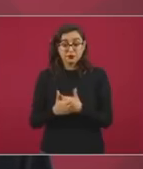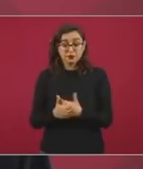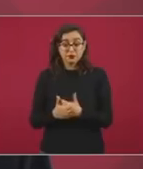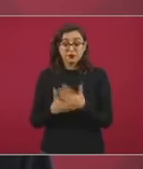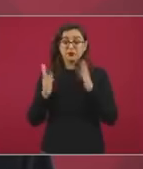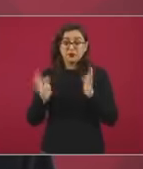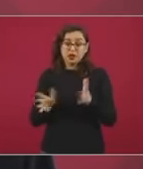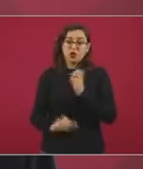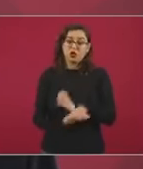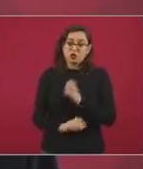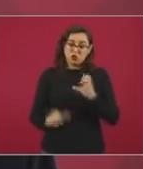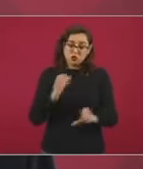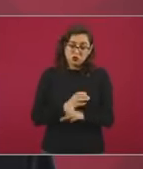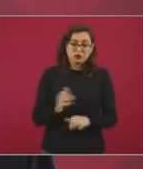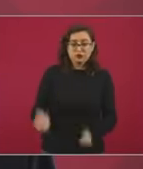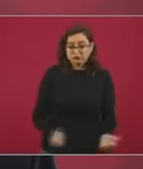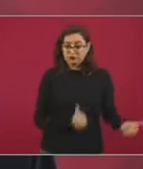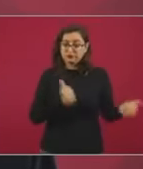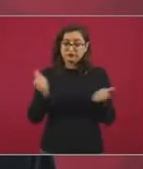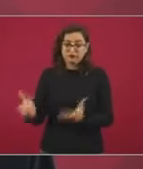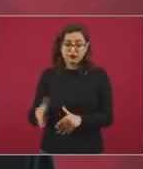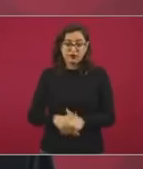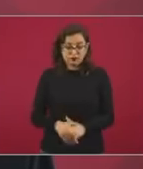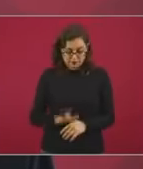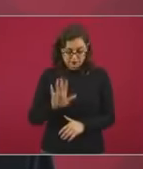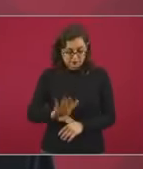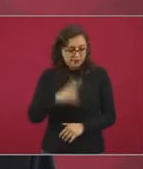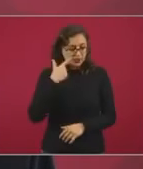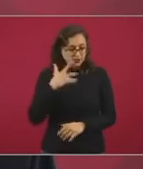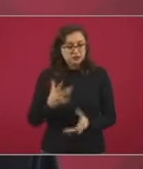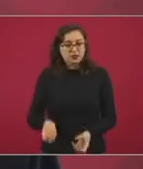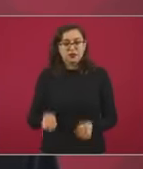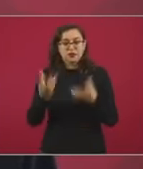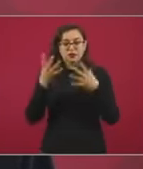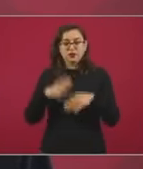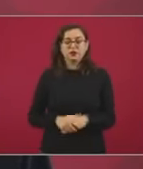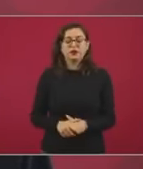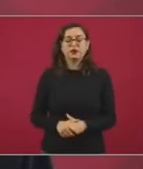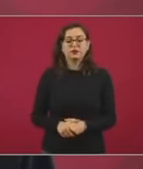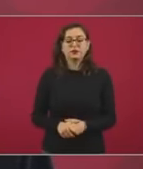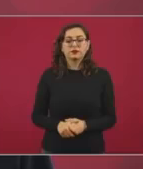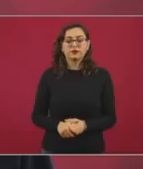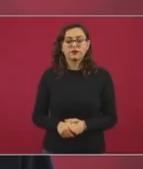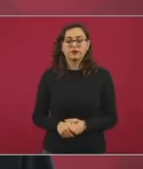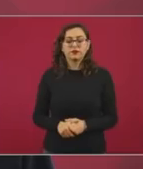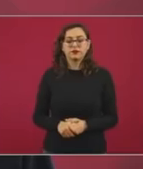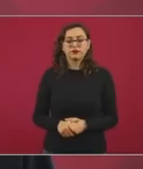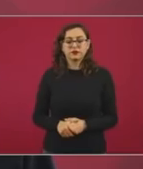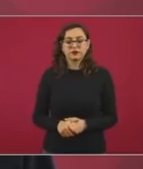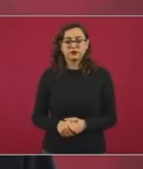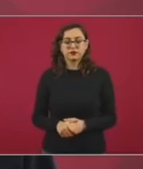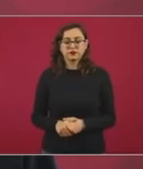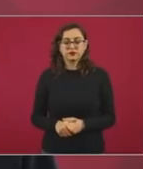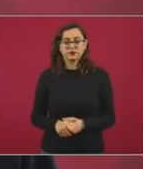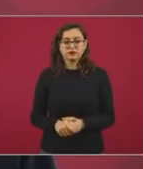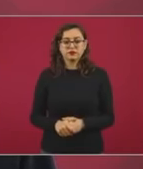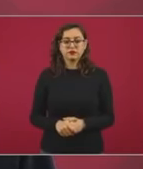enseres. Fíjense cuántos. No hay producción